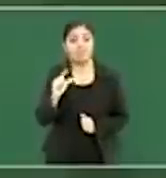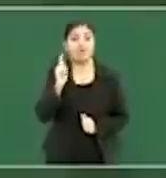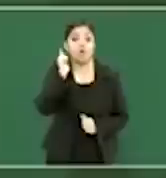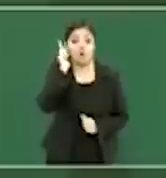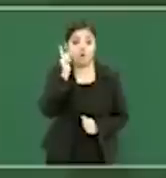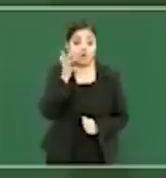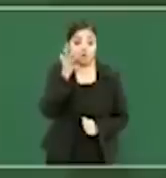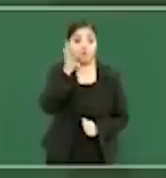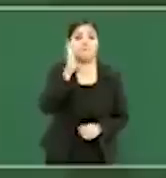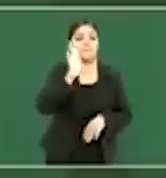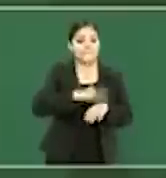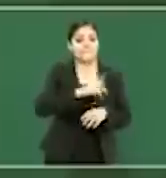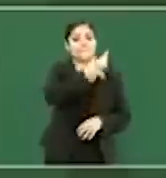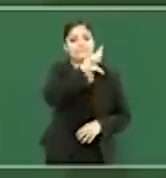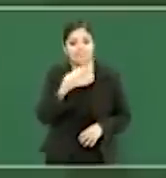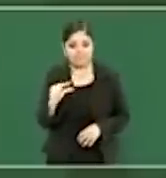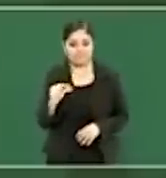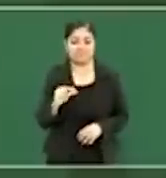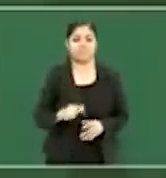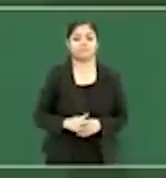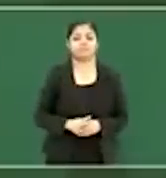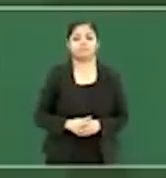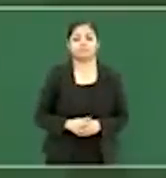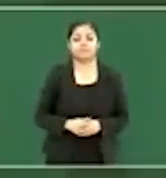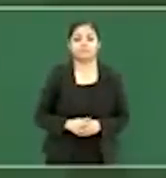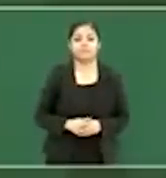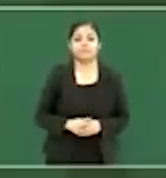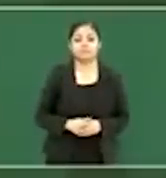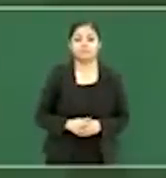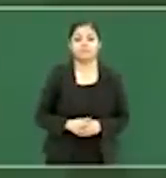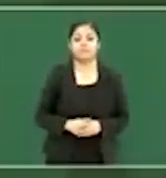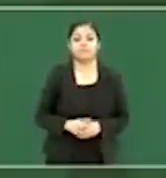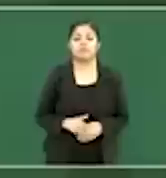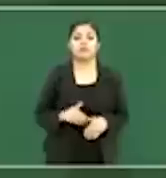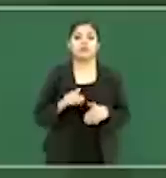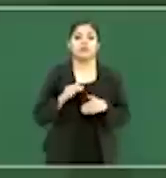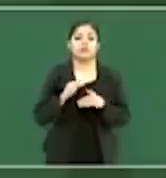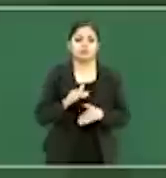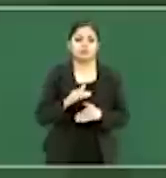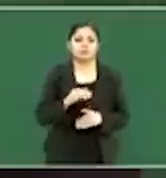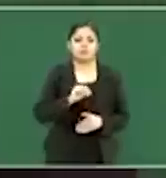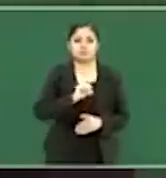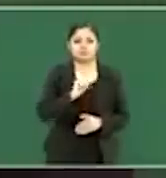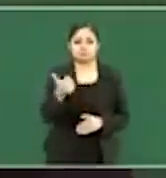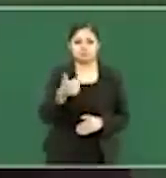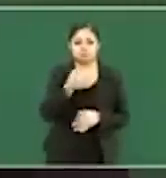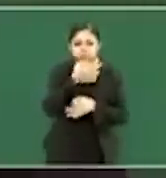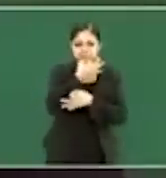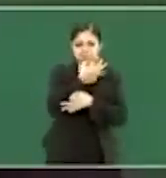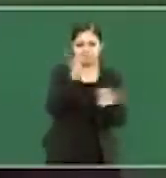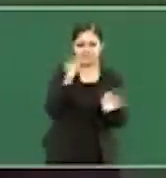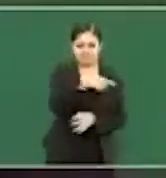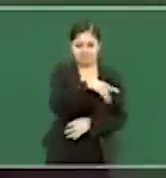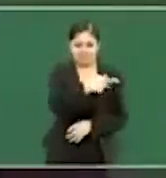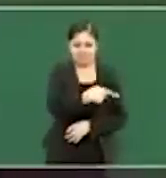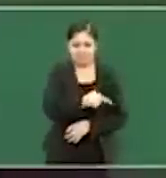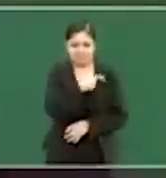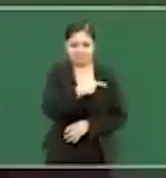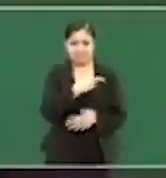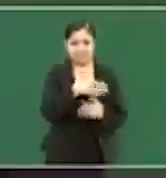más. Acerca de lo que se difunde en los medios,